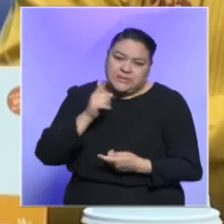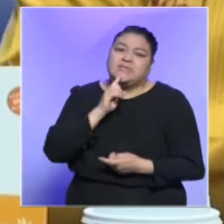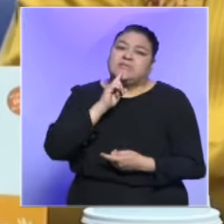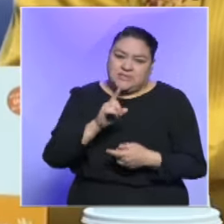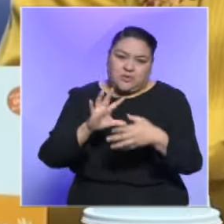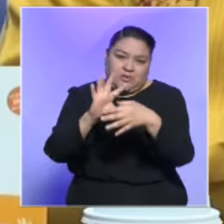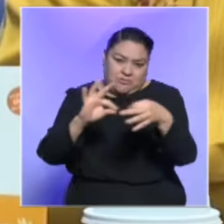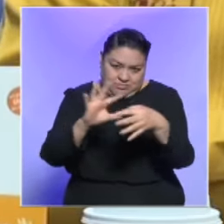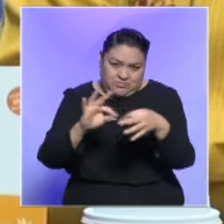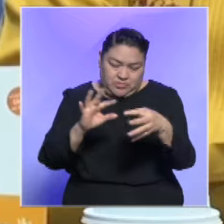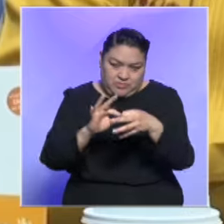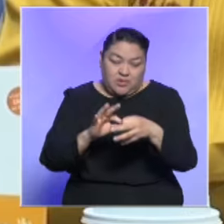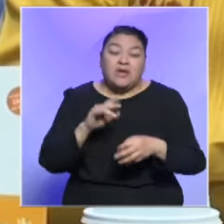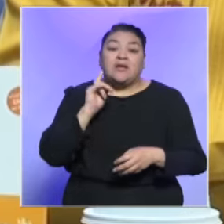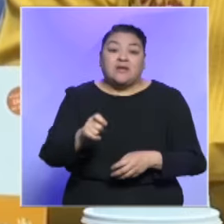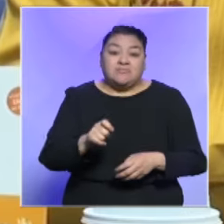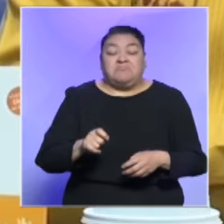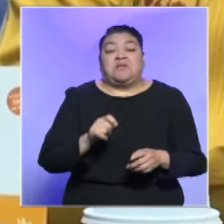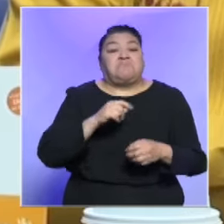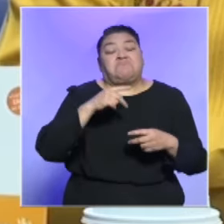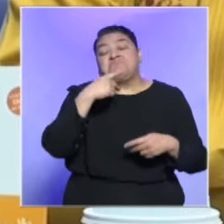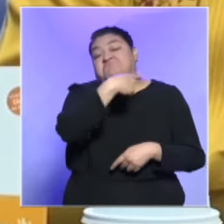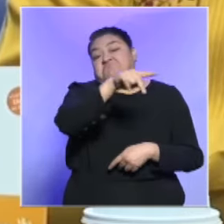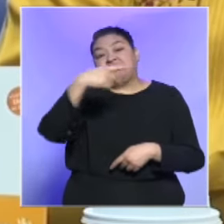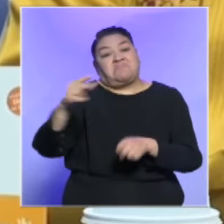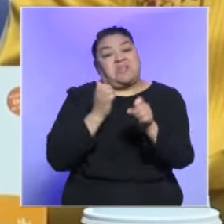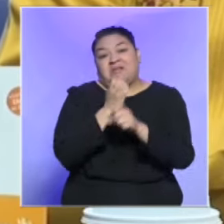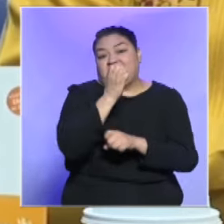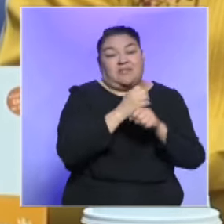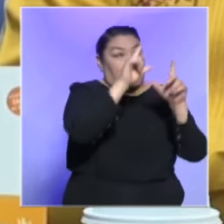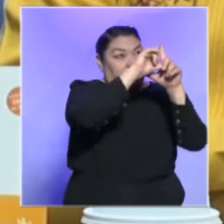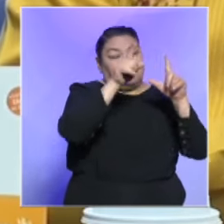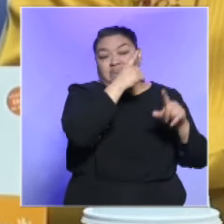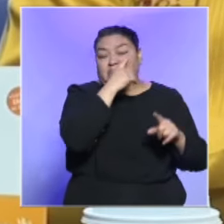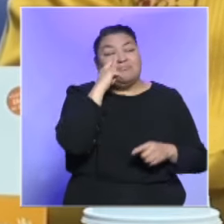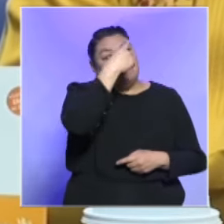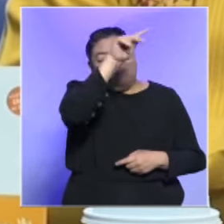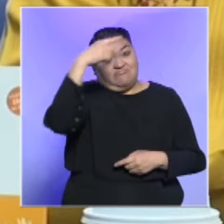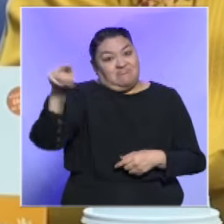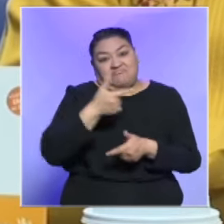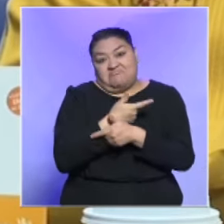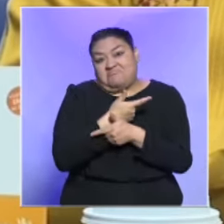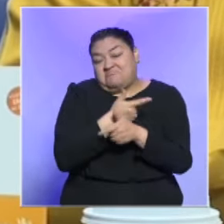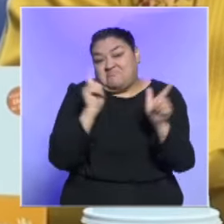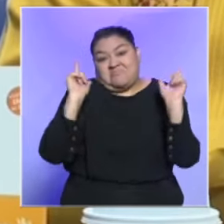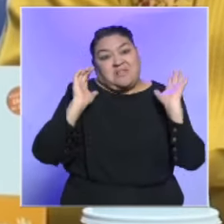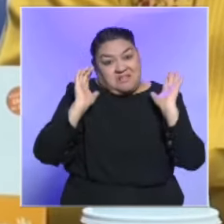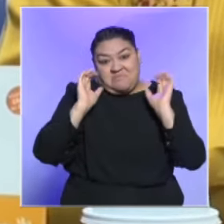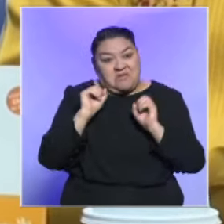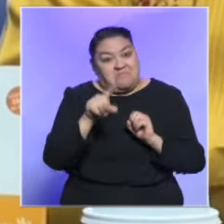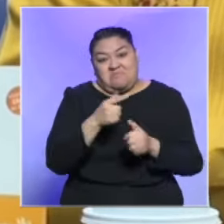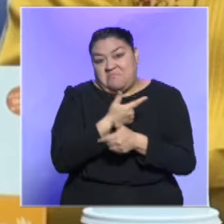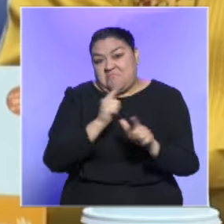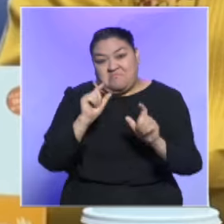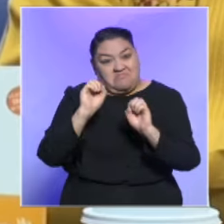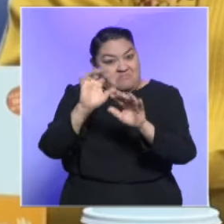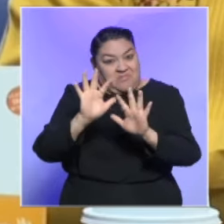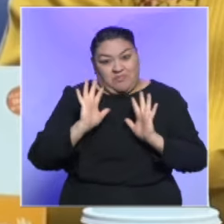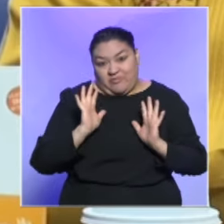basó en la libertad de configuración legislativa de los estados y prácticamente se dejó sin tocar ese tema